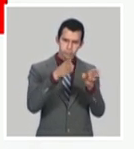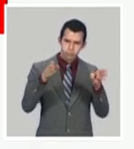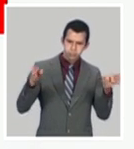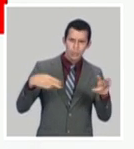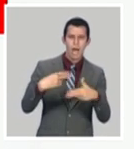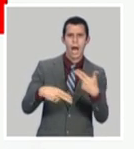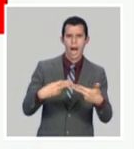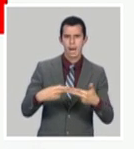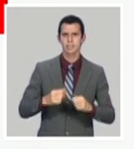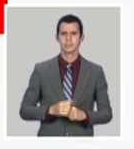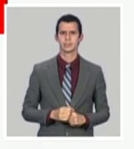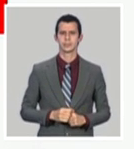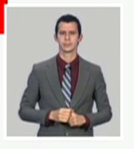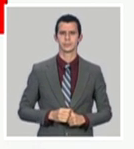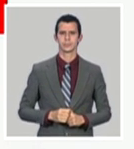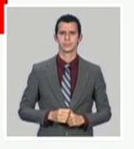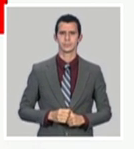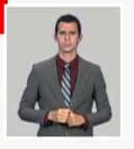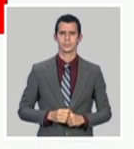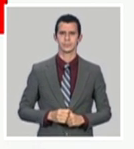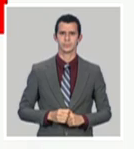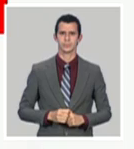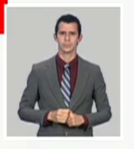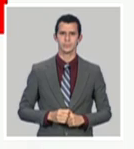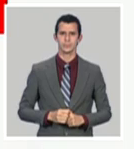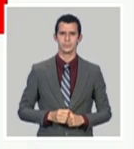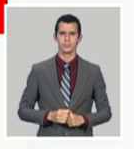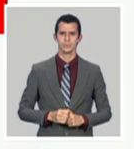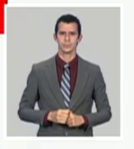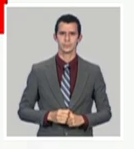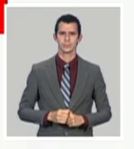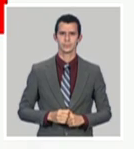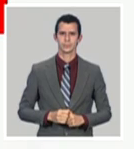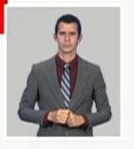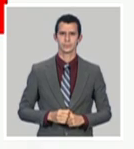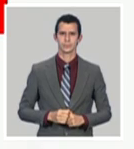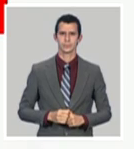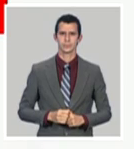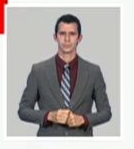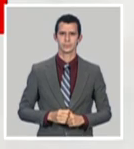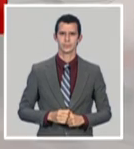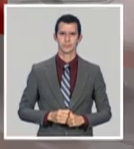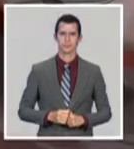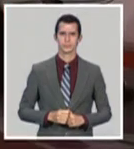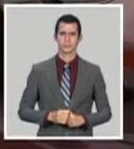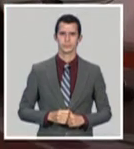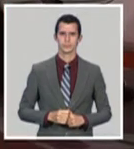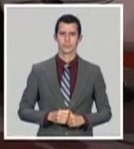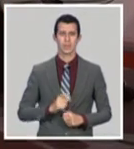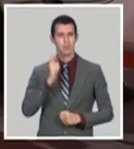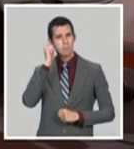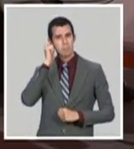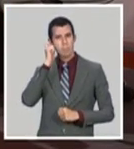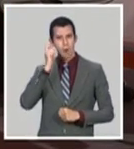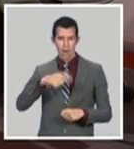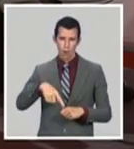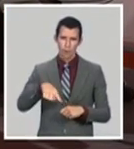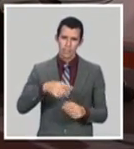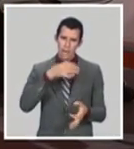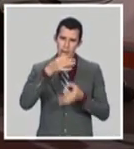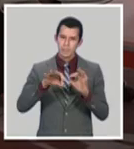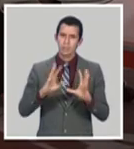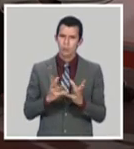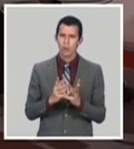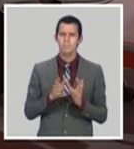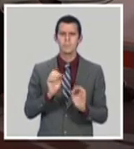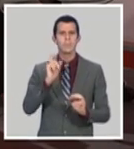aquí, Lupe en aquel entonces, en enero creo que estuvo por acá por la mesa redonda y empezó a hablar de la identificación de las nuevas